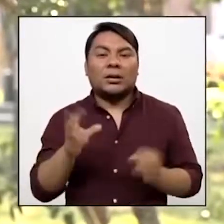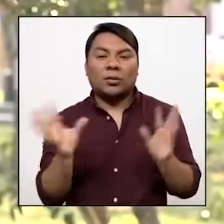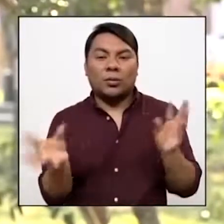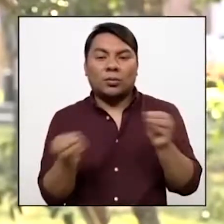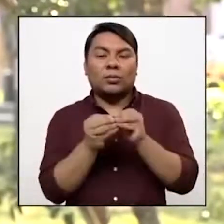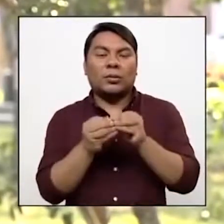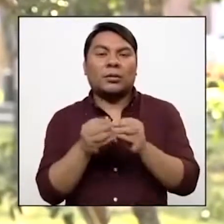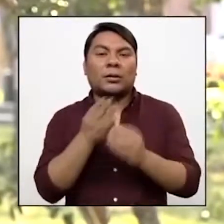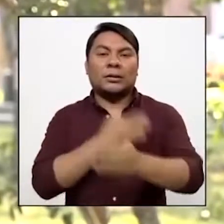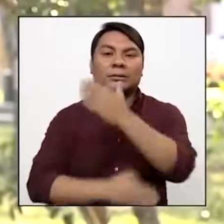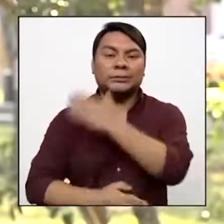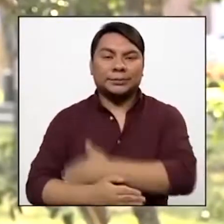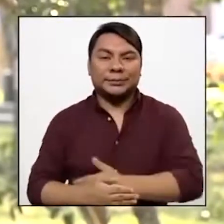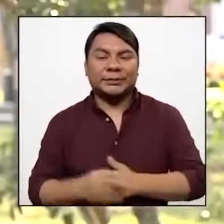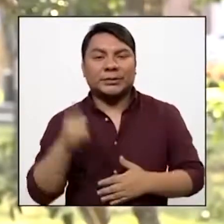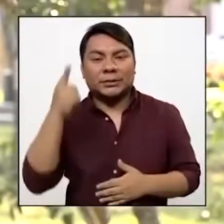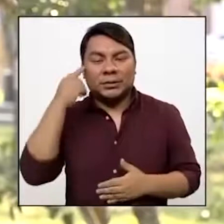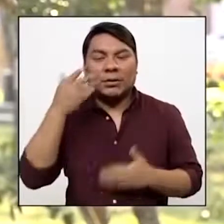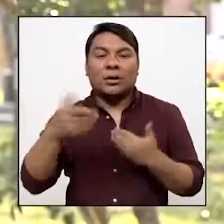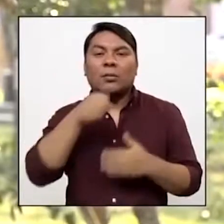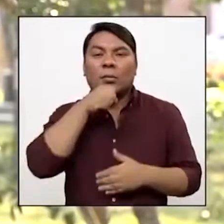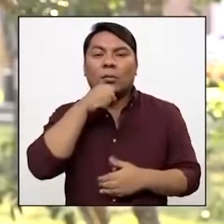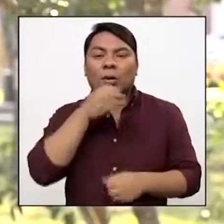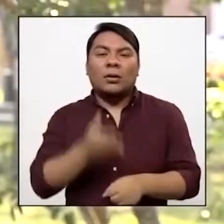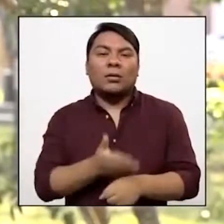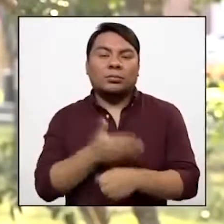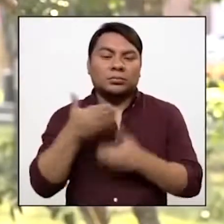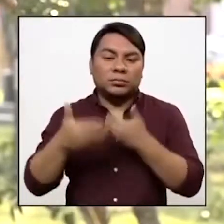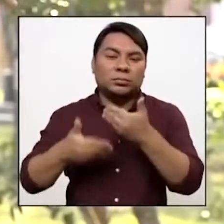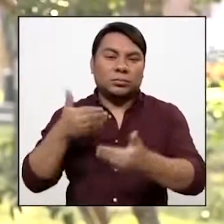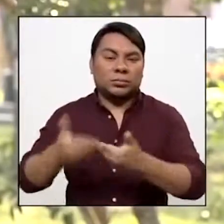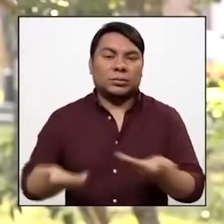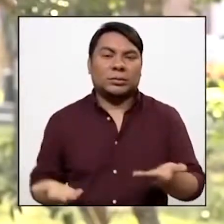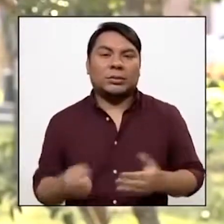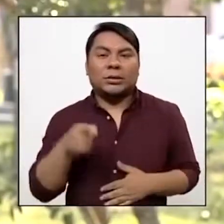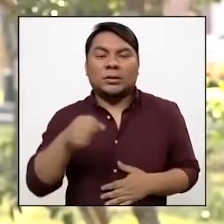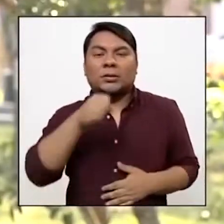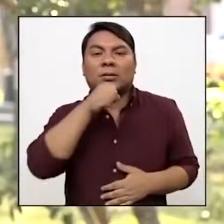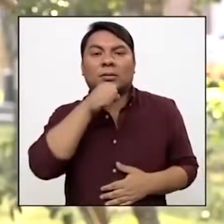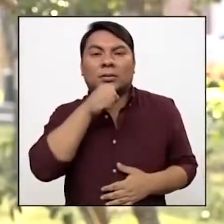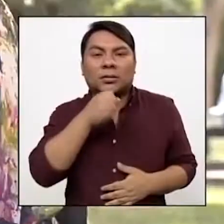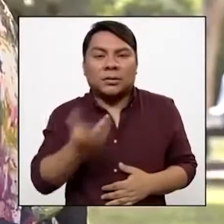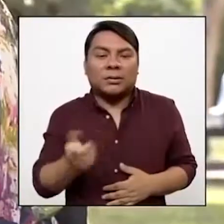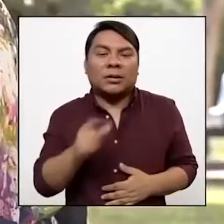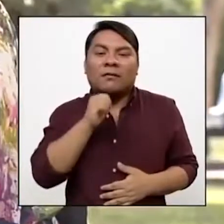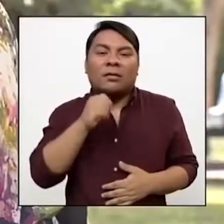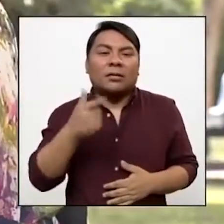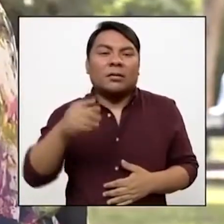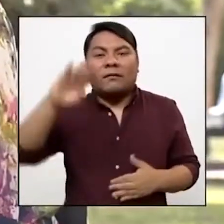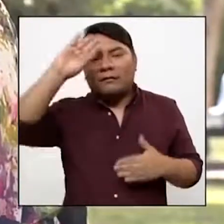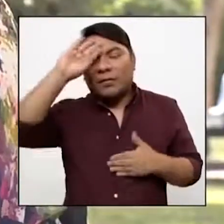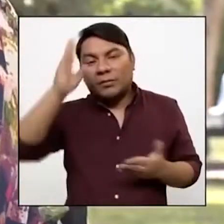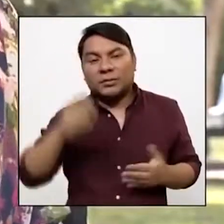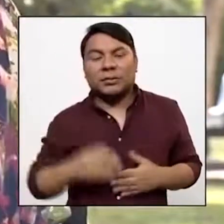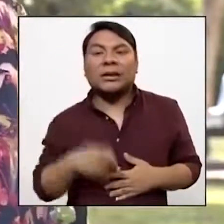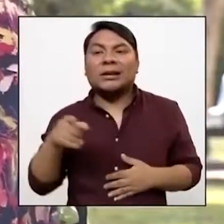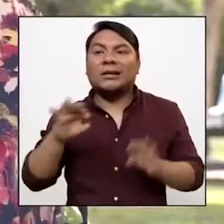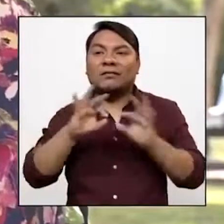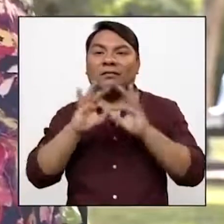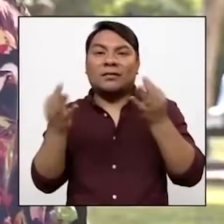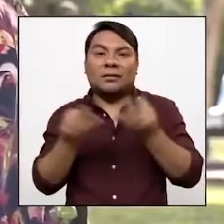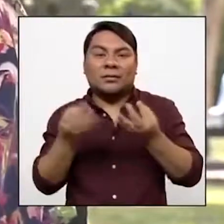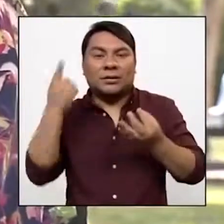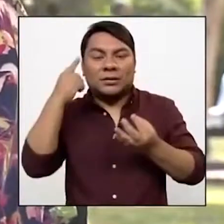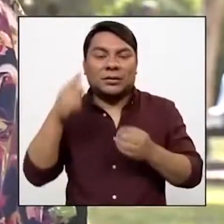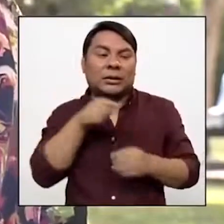discapacidad que tenga producto del proceso de envejecimiento o probablemente de un envejecimiento no saludable. Y la familia tiene que ocuparse justo de hacer